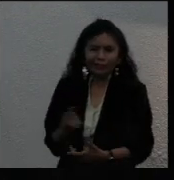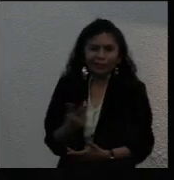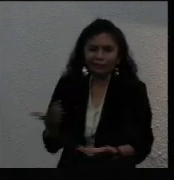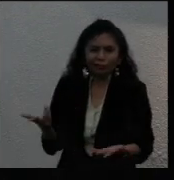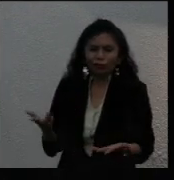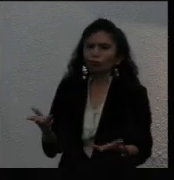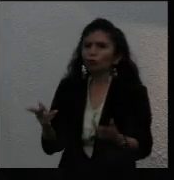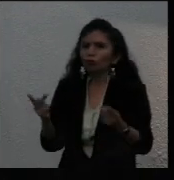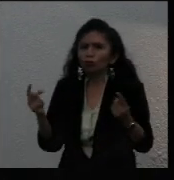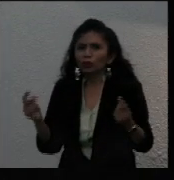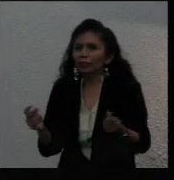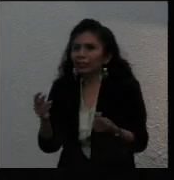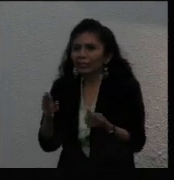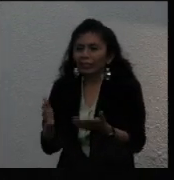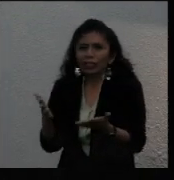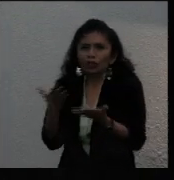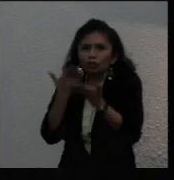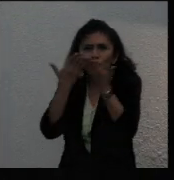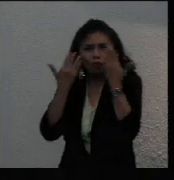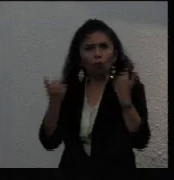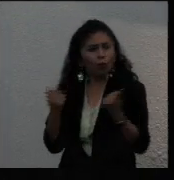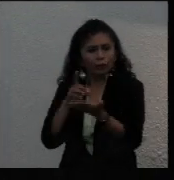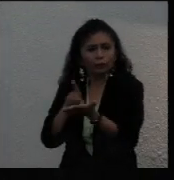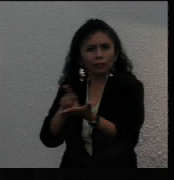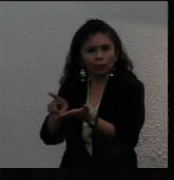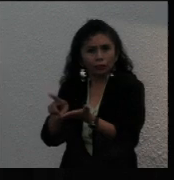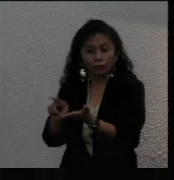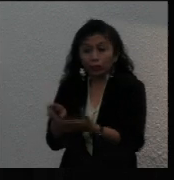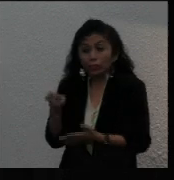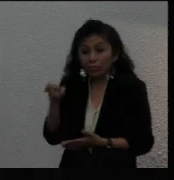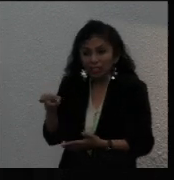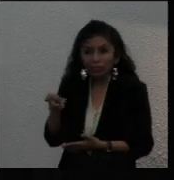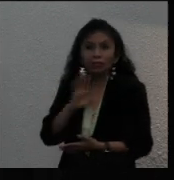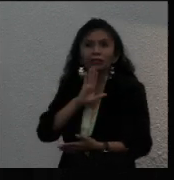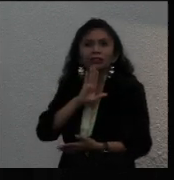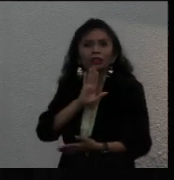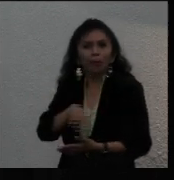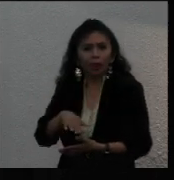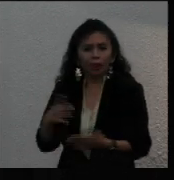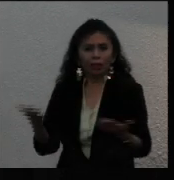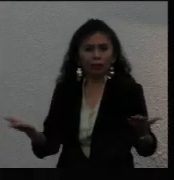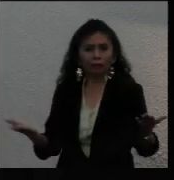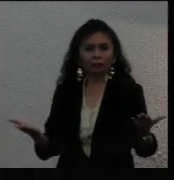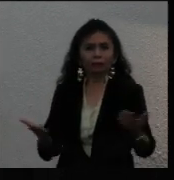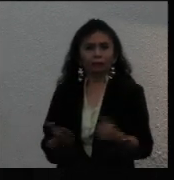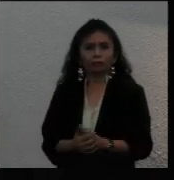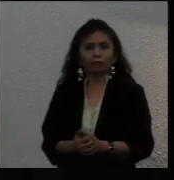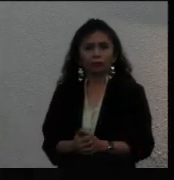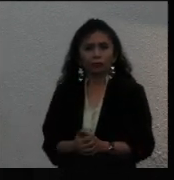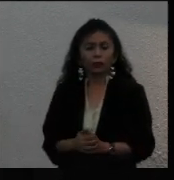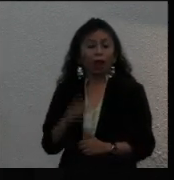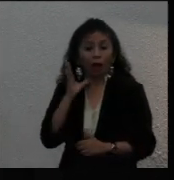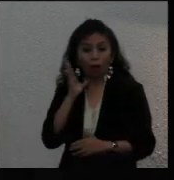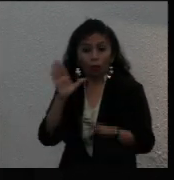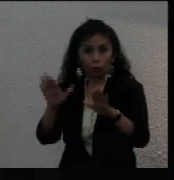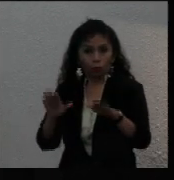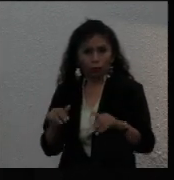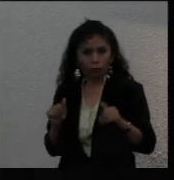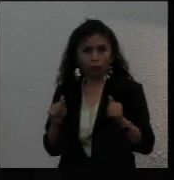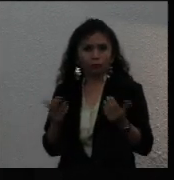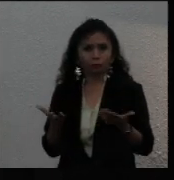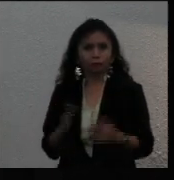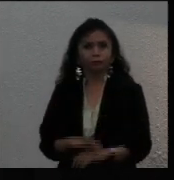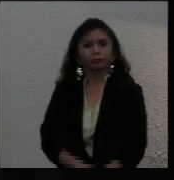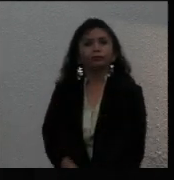trastocan y vulneran la autonomía legislativa y dejan mal precedente a la 18ª legislatura.